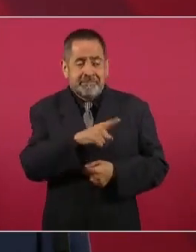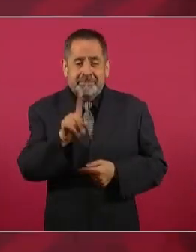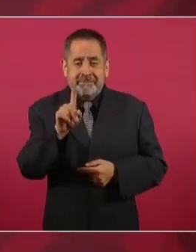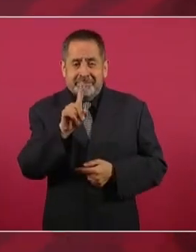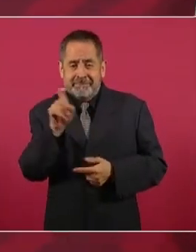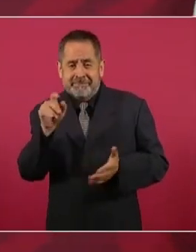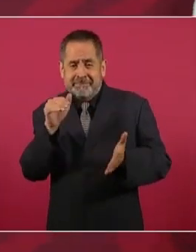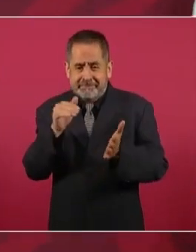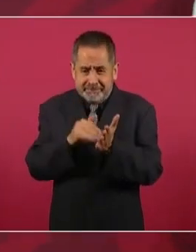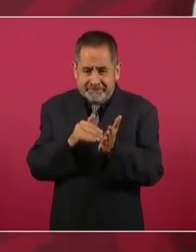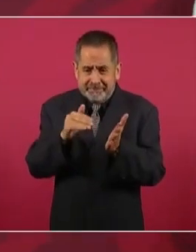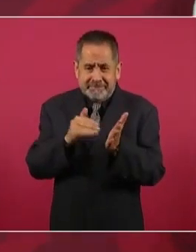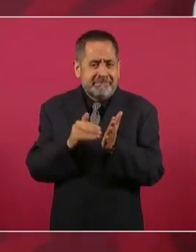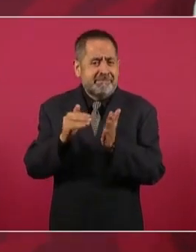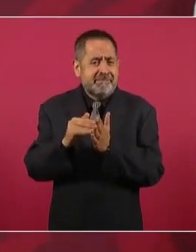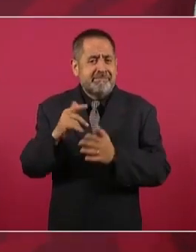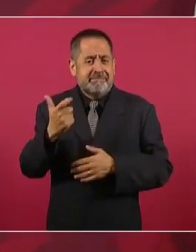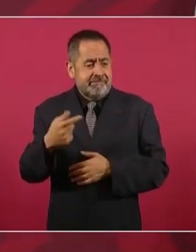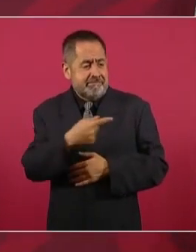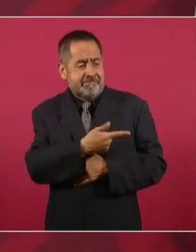pesos.